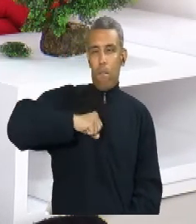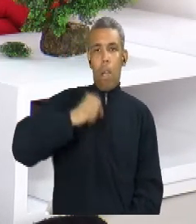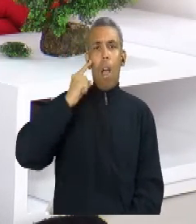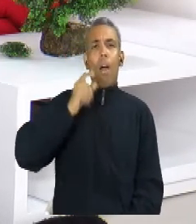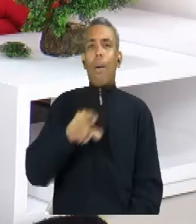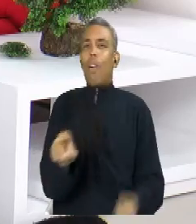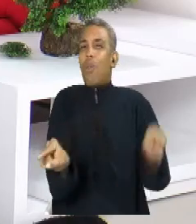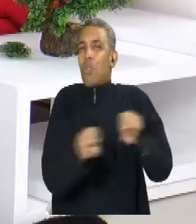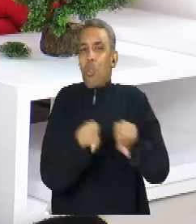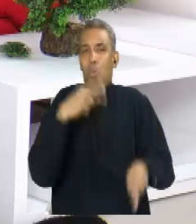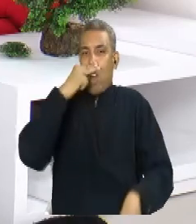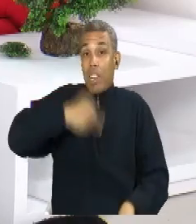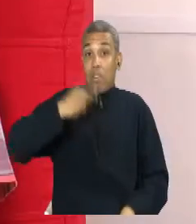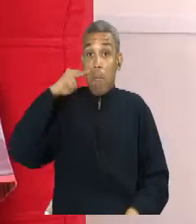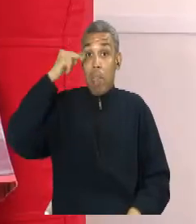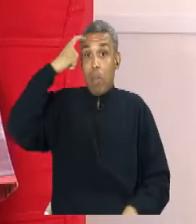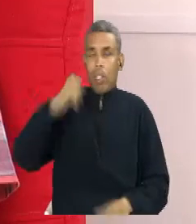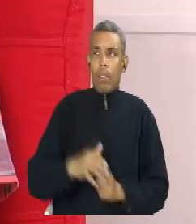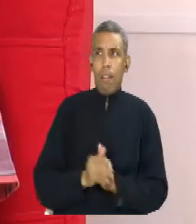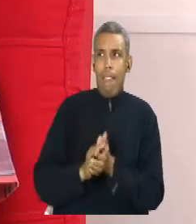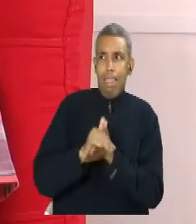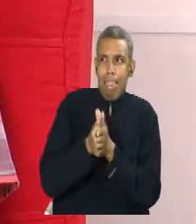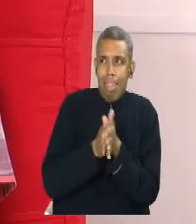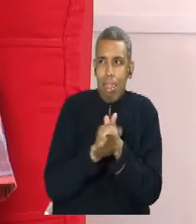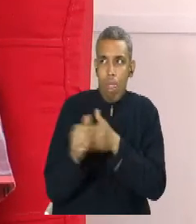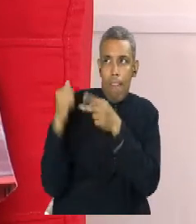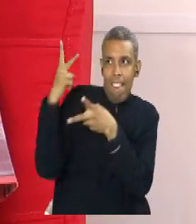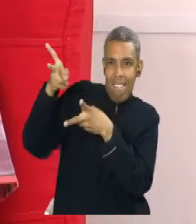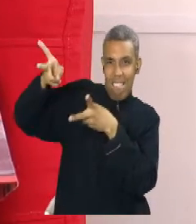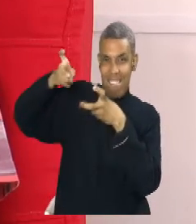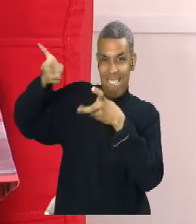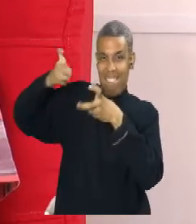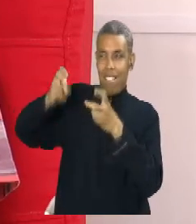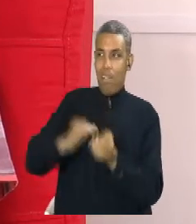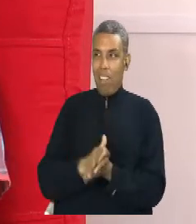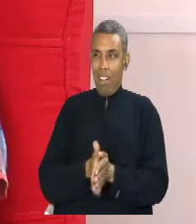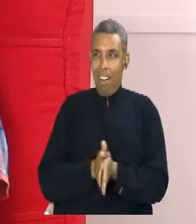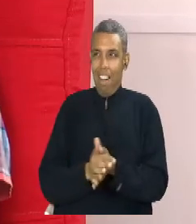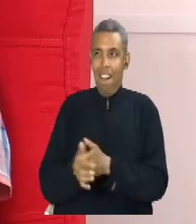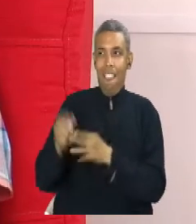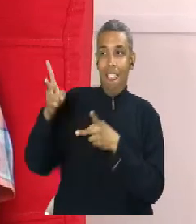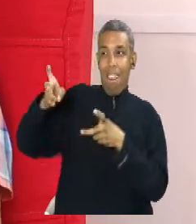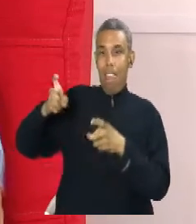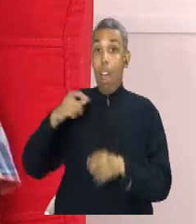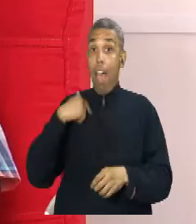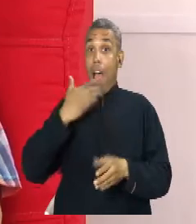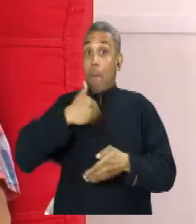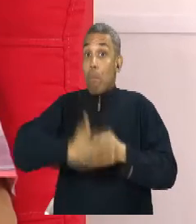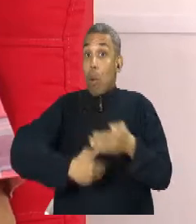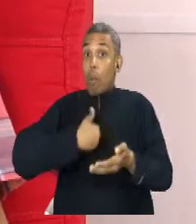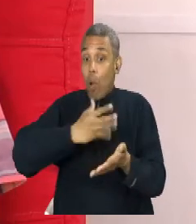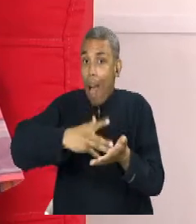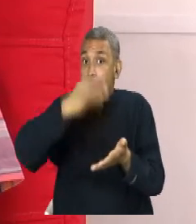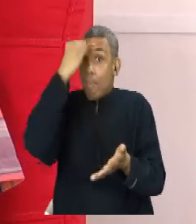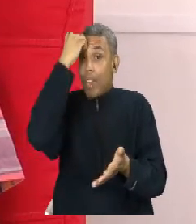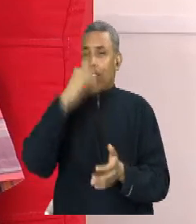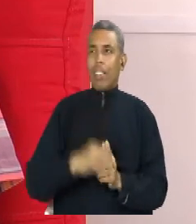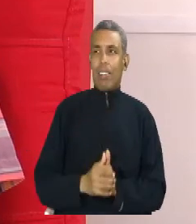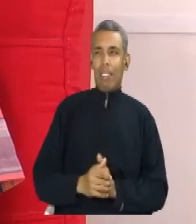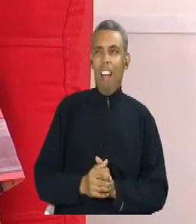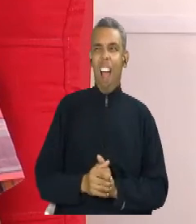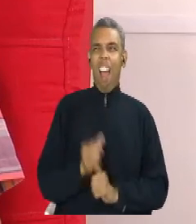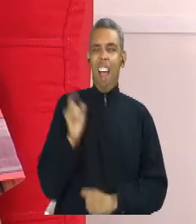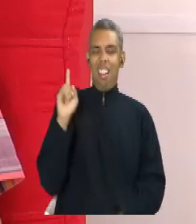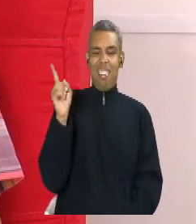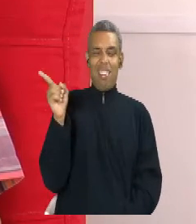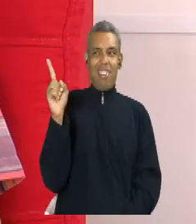recomendable no utilizar este chantaje porque es un chantaje y el niño lo va a absorber perfectamente entonces él sabe